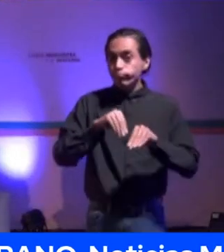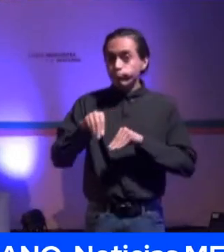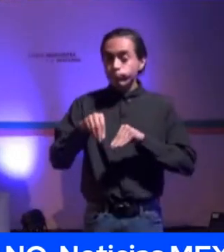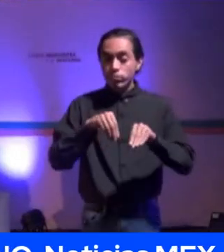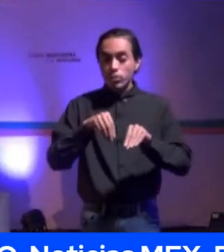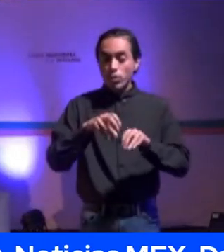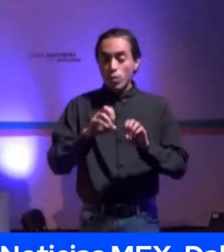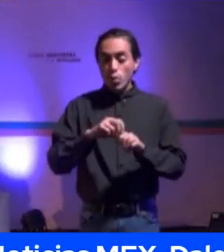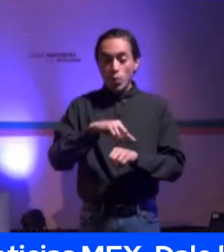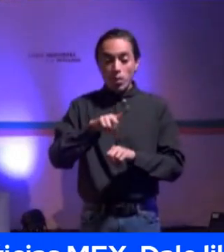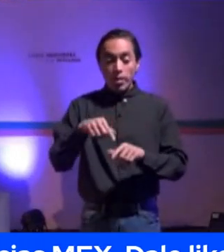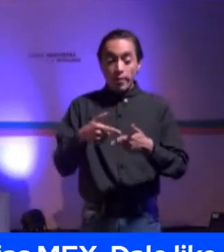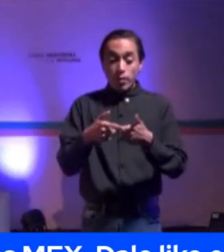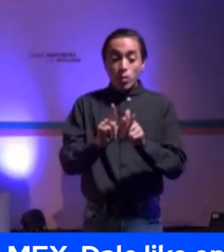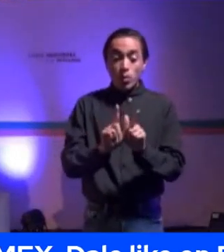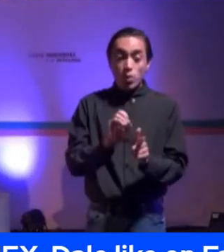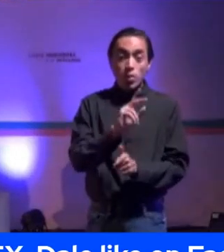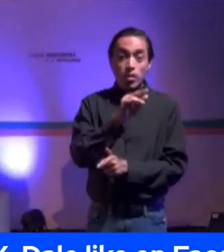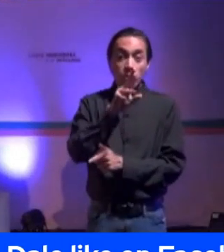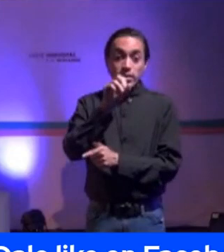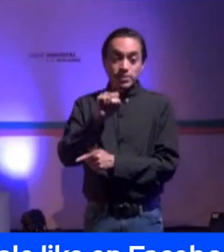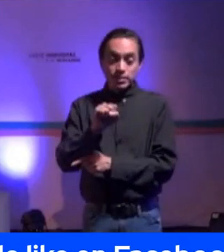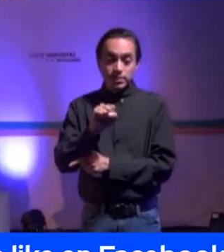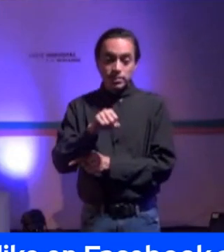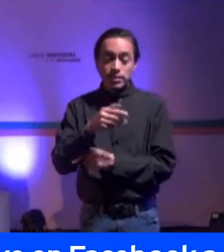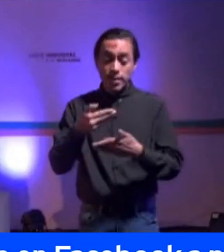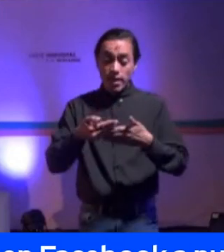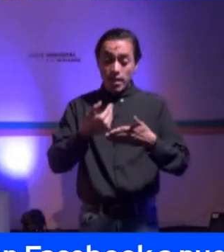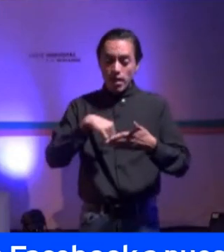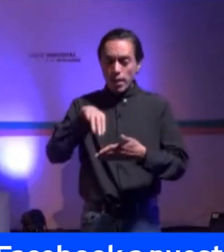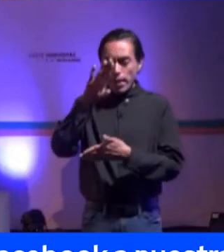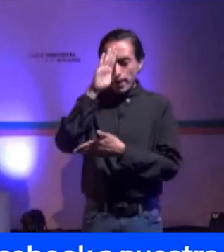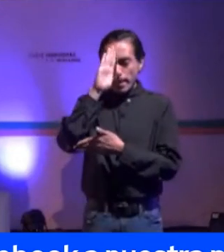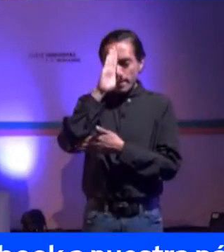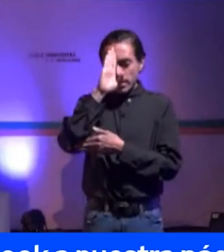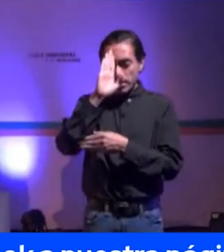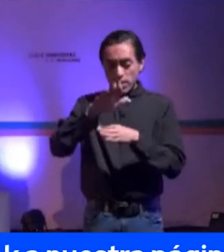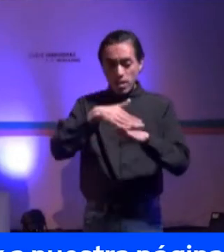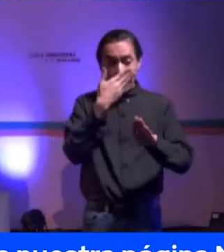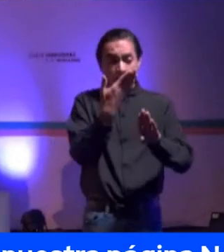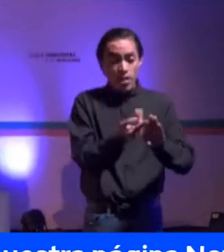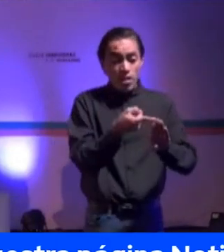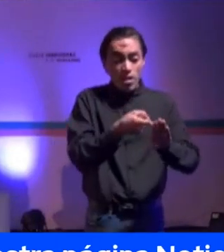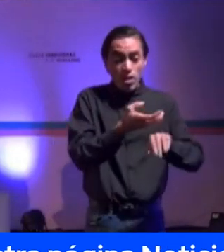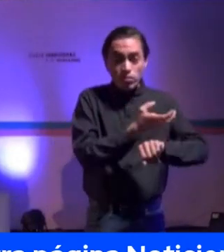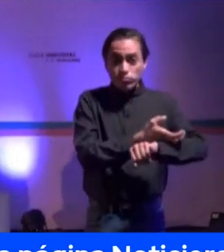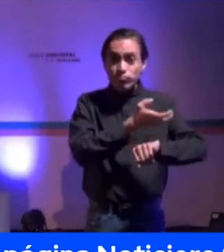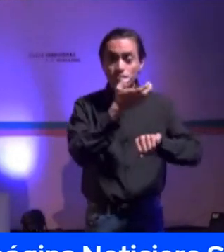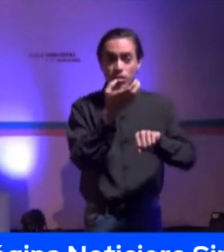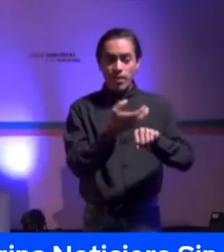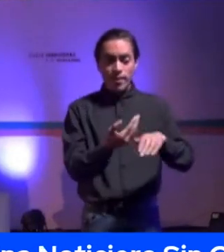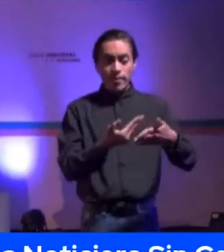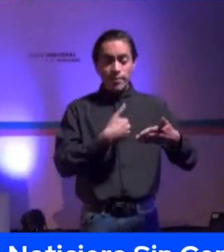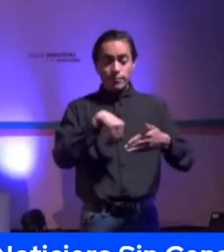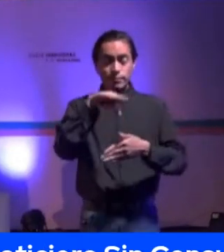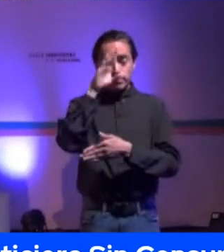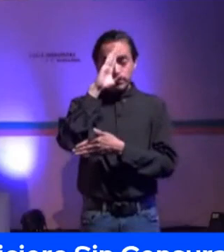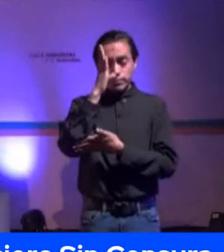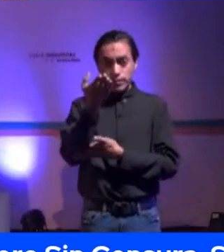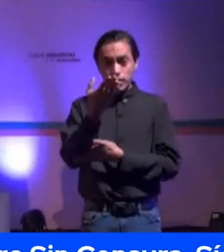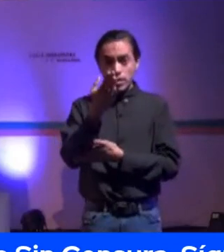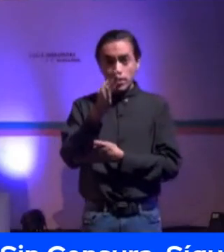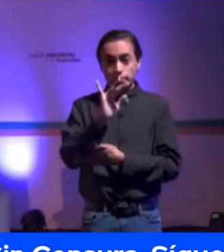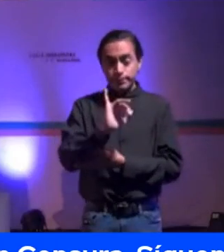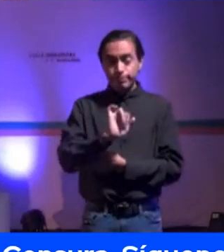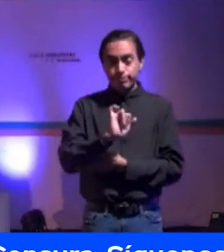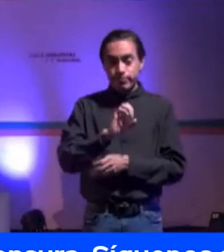llaman obradoristas, piénsela dos veces antes de escupirle en la cara al compañero o a la compañera, ¿no? Estoy de